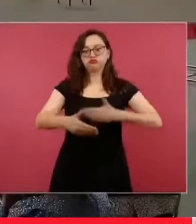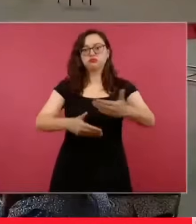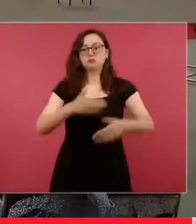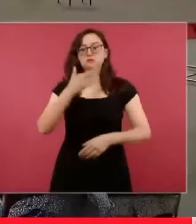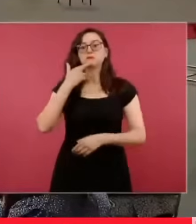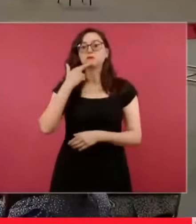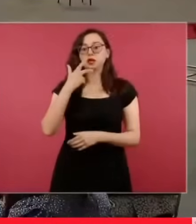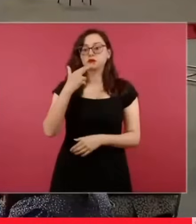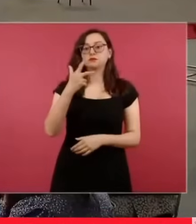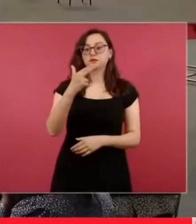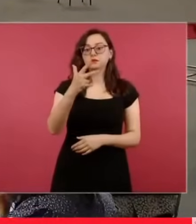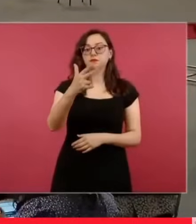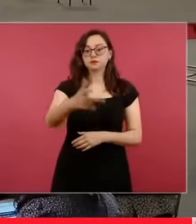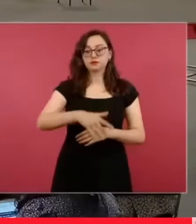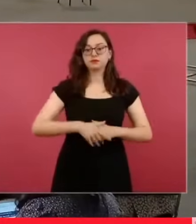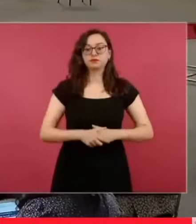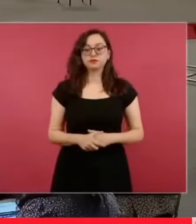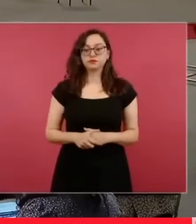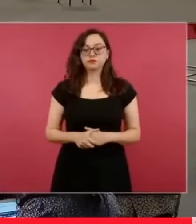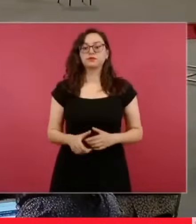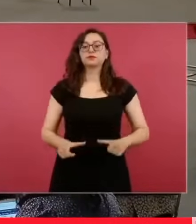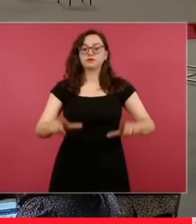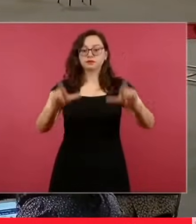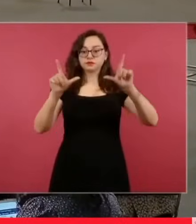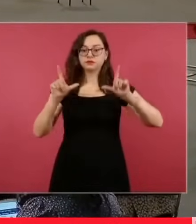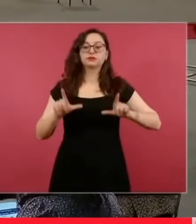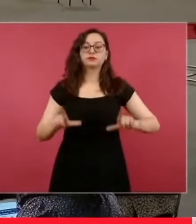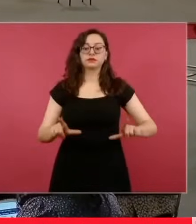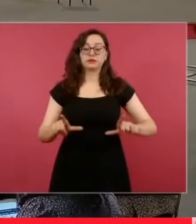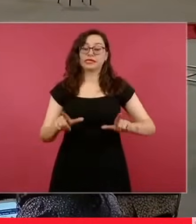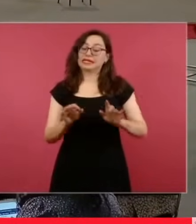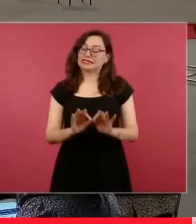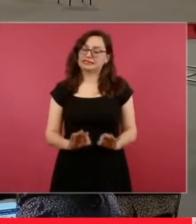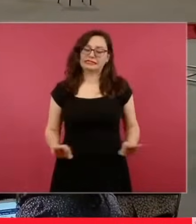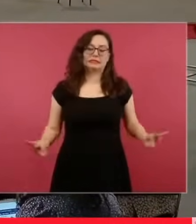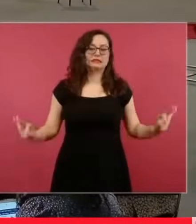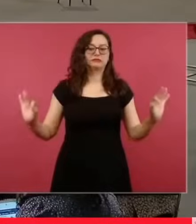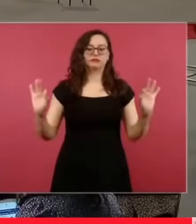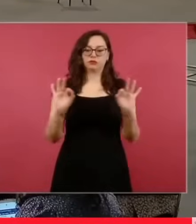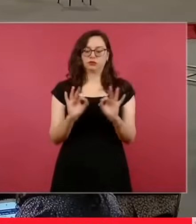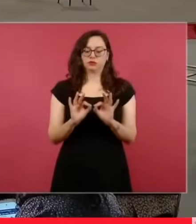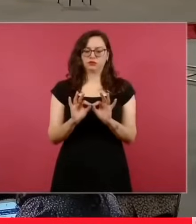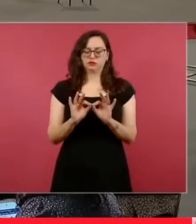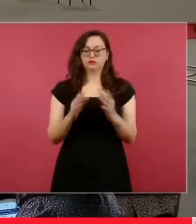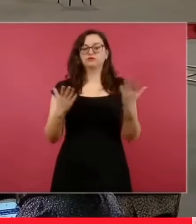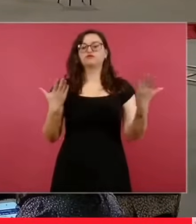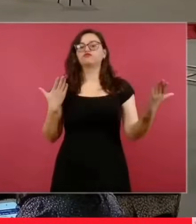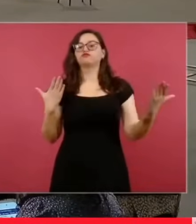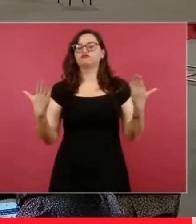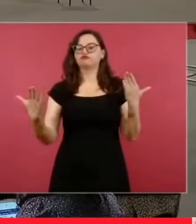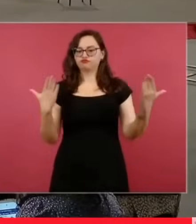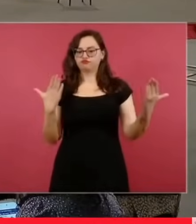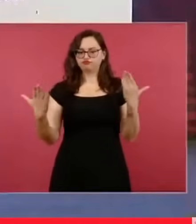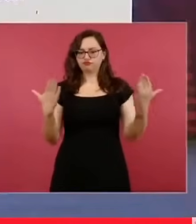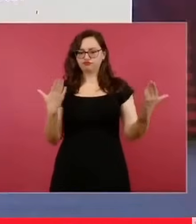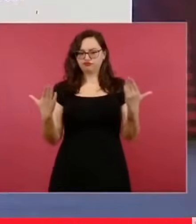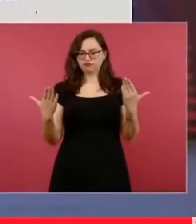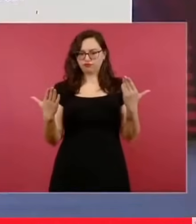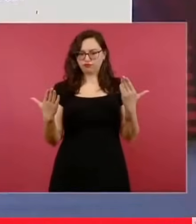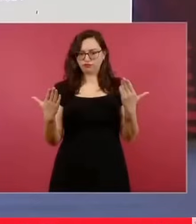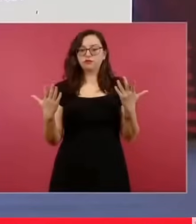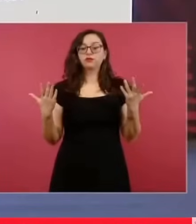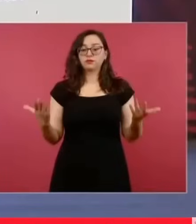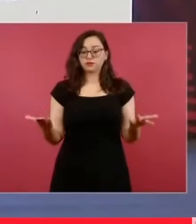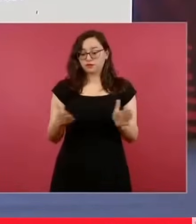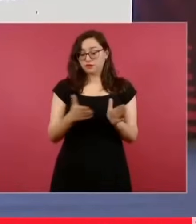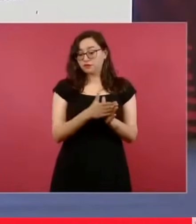Bueno, esta gráfica es bien importante porque es un comparativo entre esta